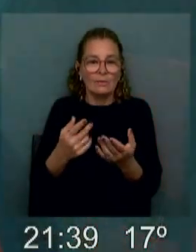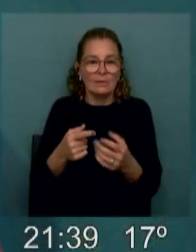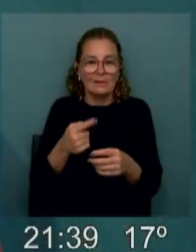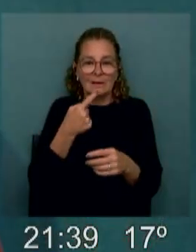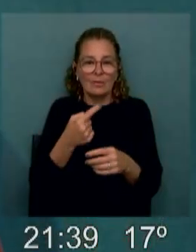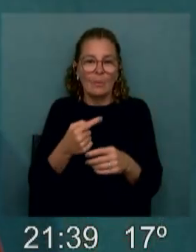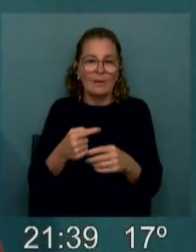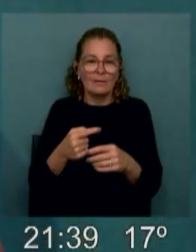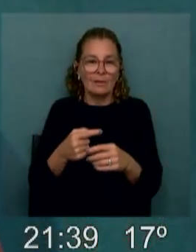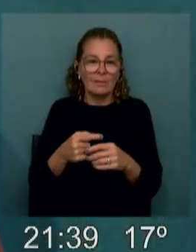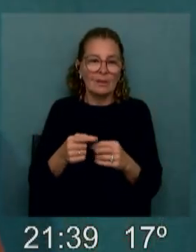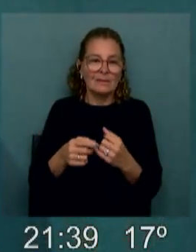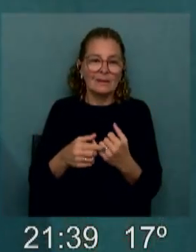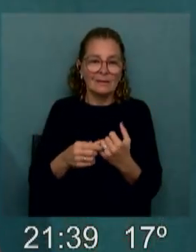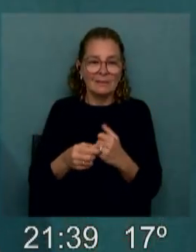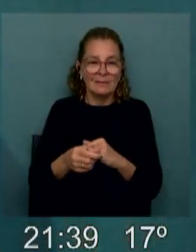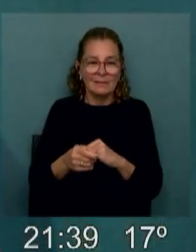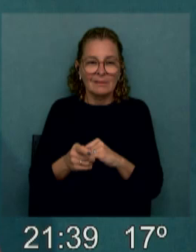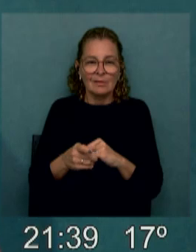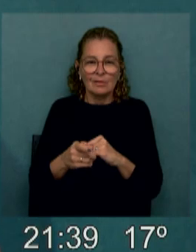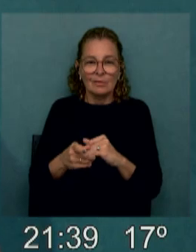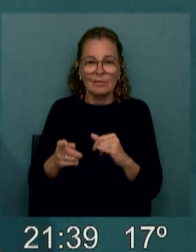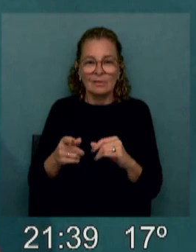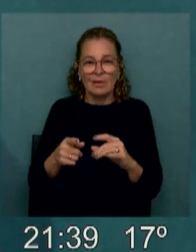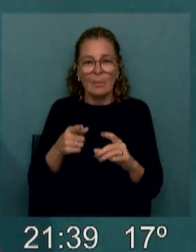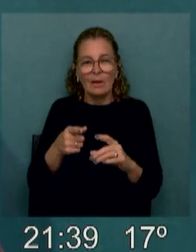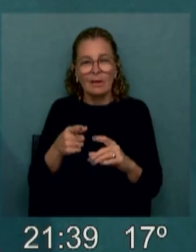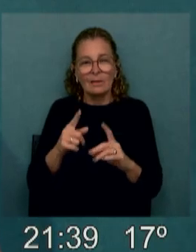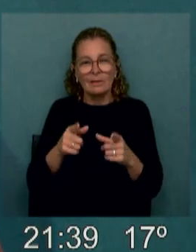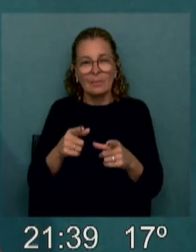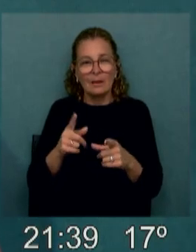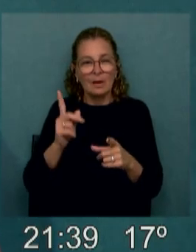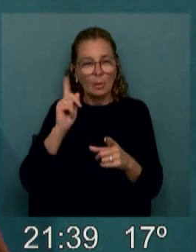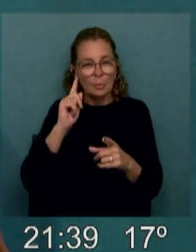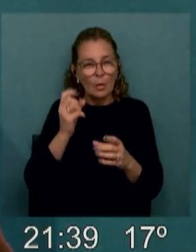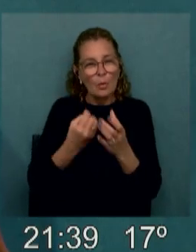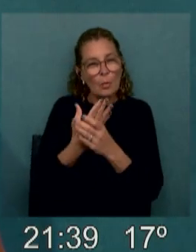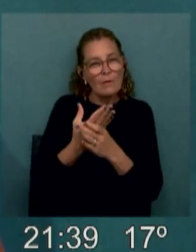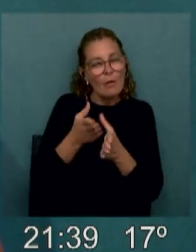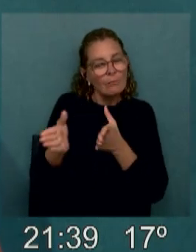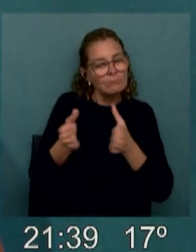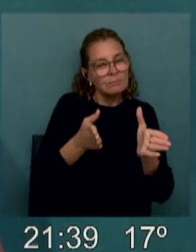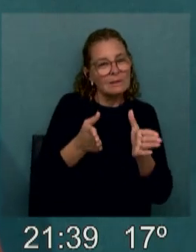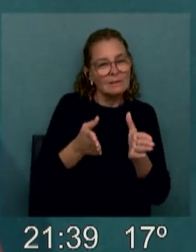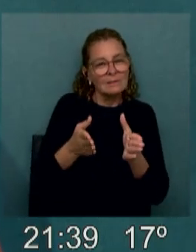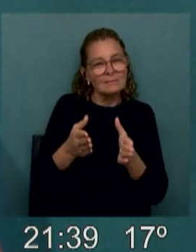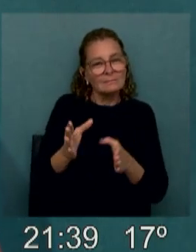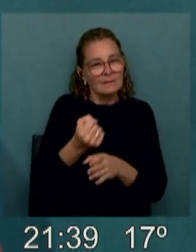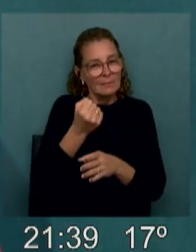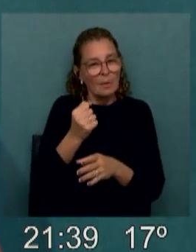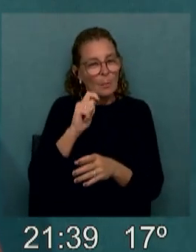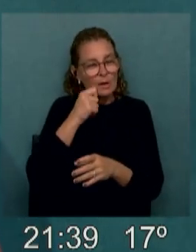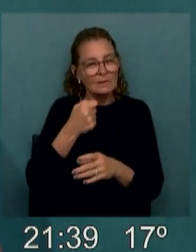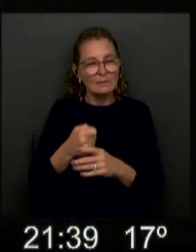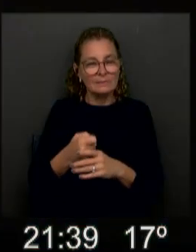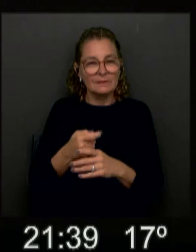banda, abre como nuevas oportunidades sonoras, nuevos caminos que podemos agarrar que están muy buenos.